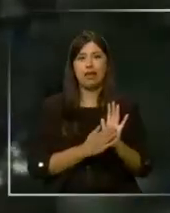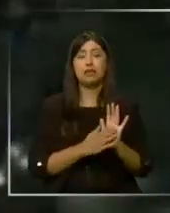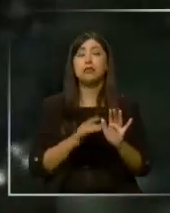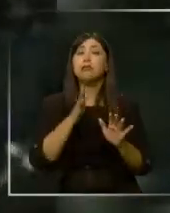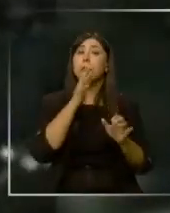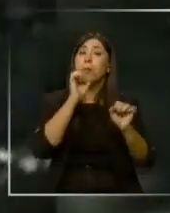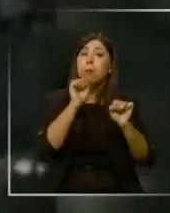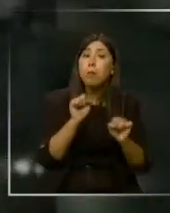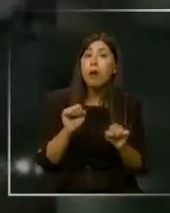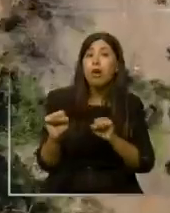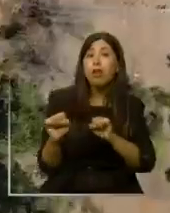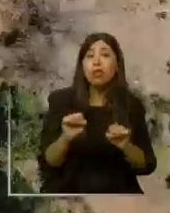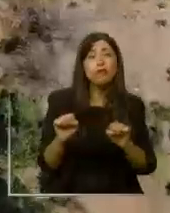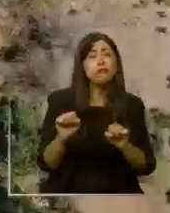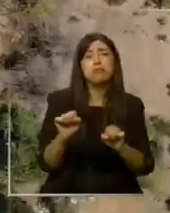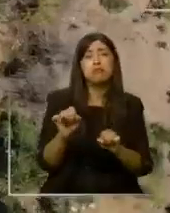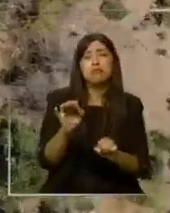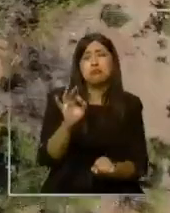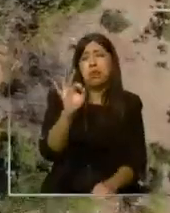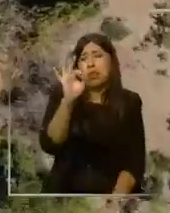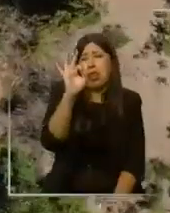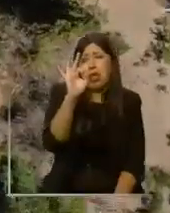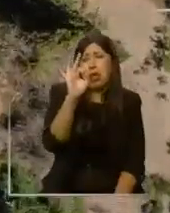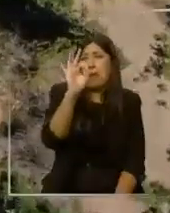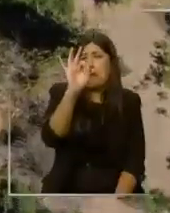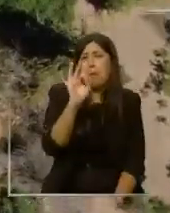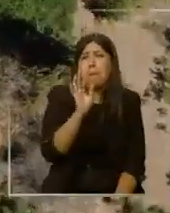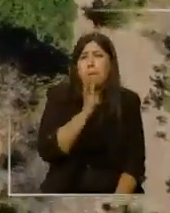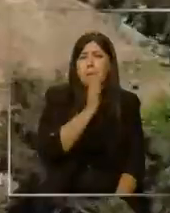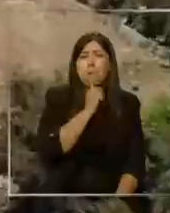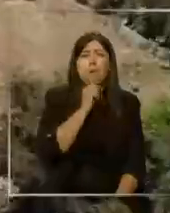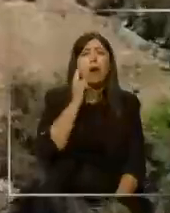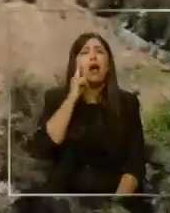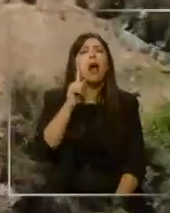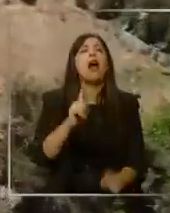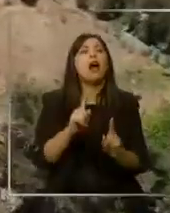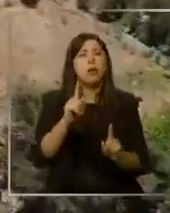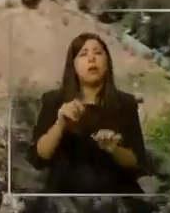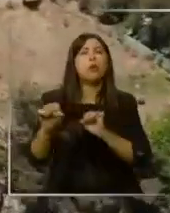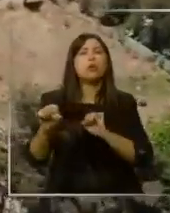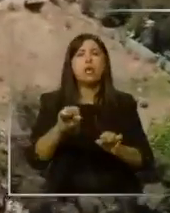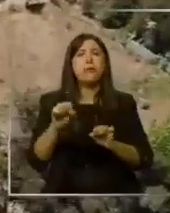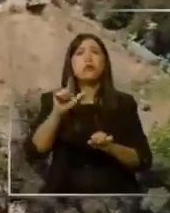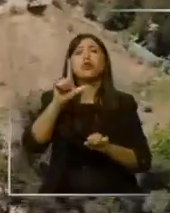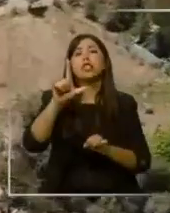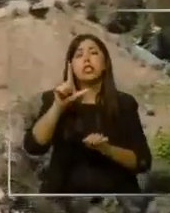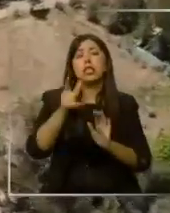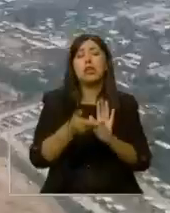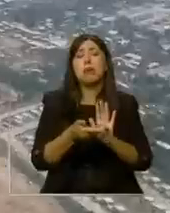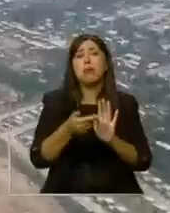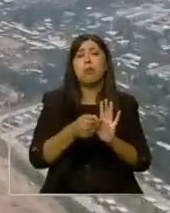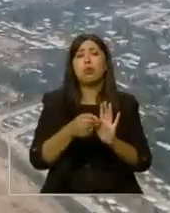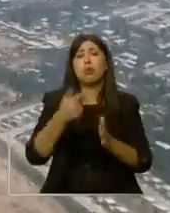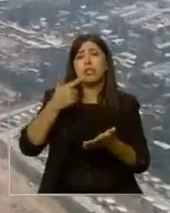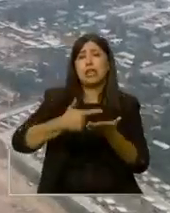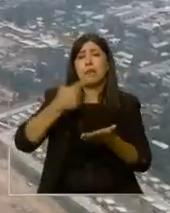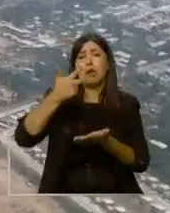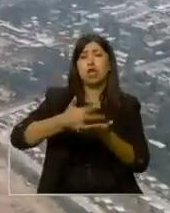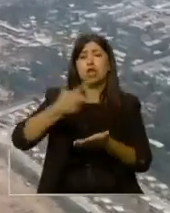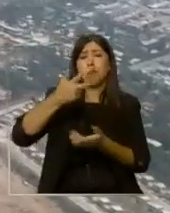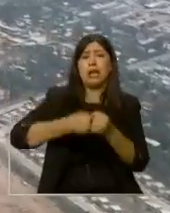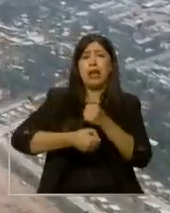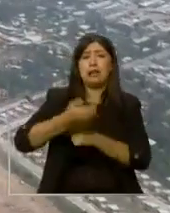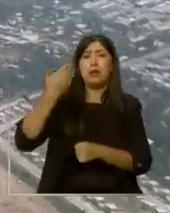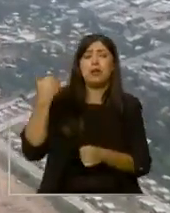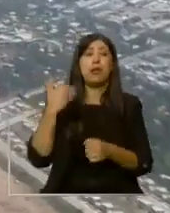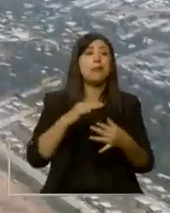un terremoto son casi nulas hay registros de sismos de magnitud 7 ocurridos hace 17,000 y 8000 años atrás por ello